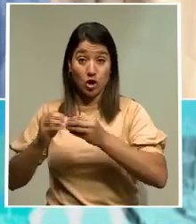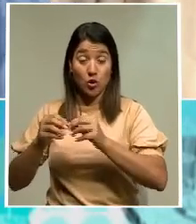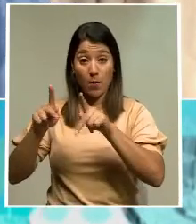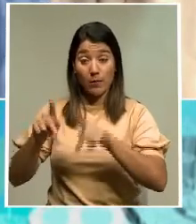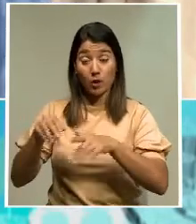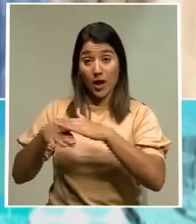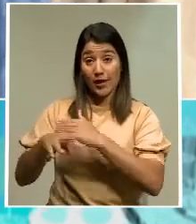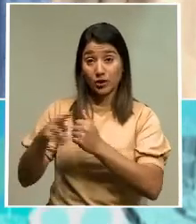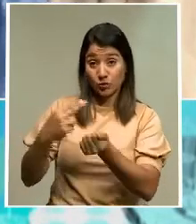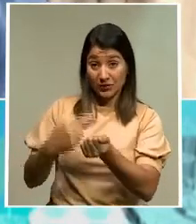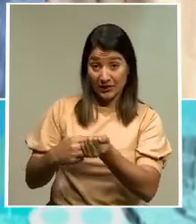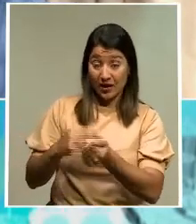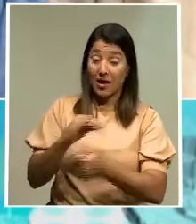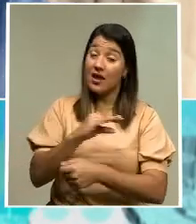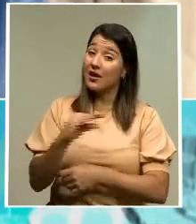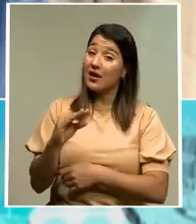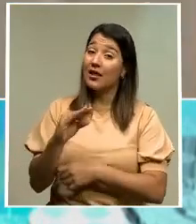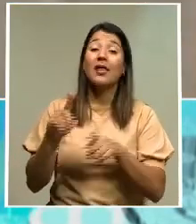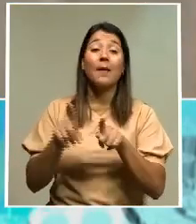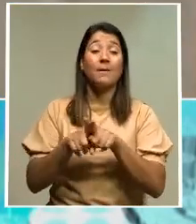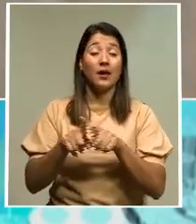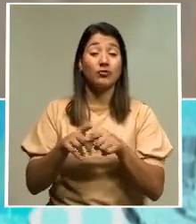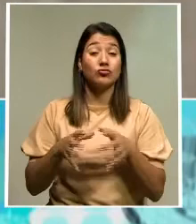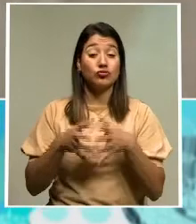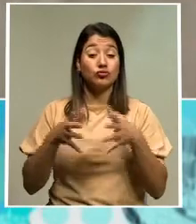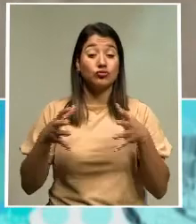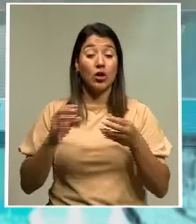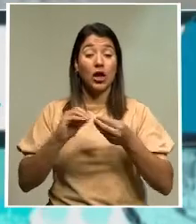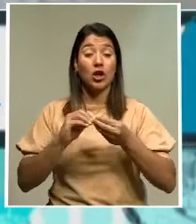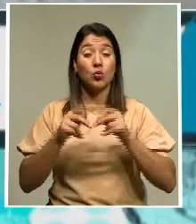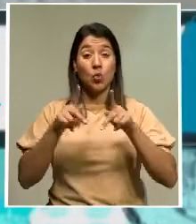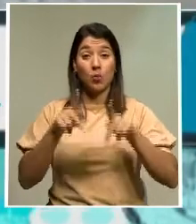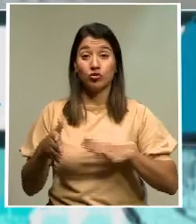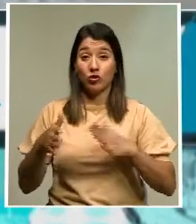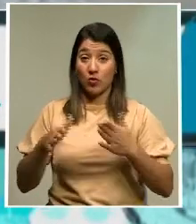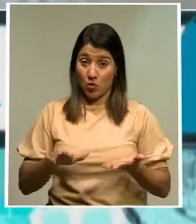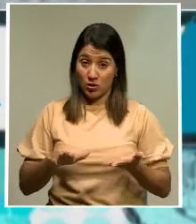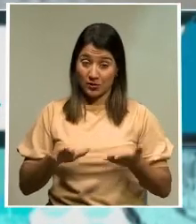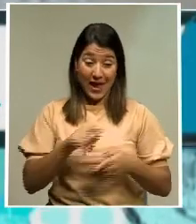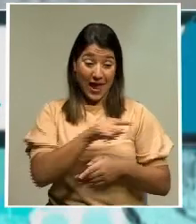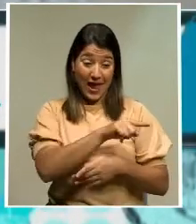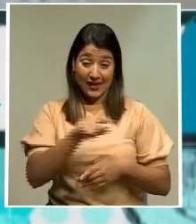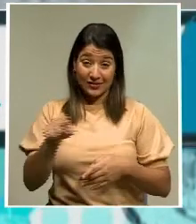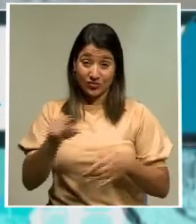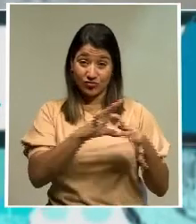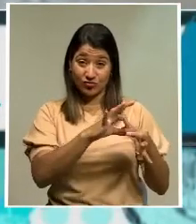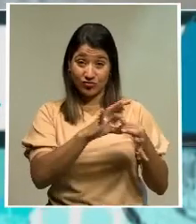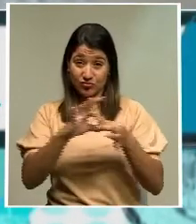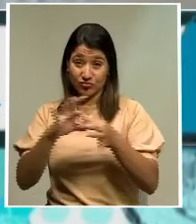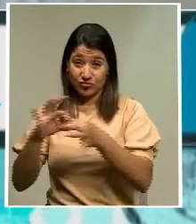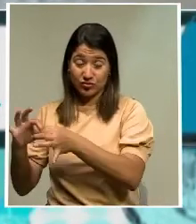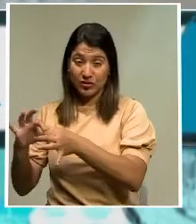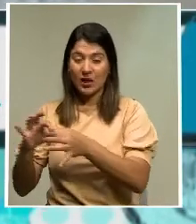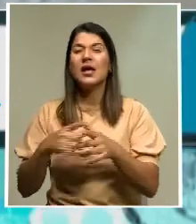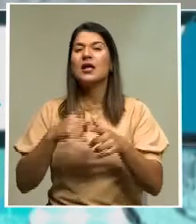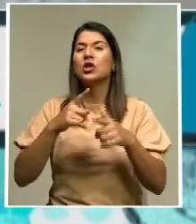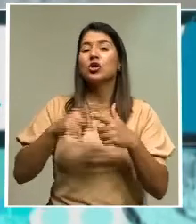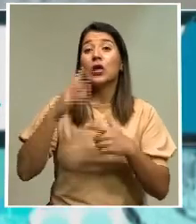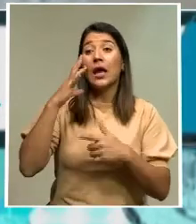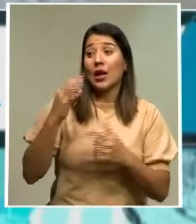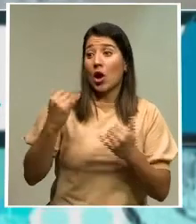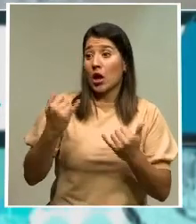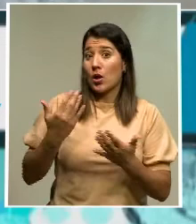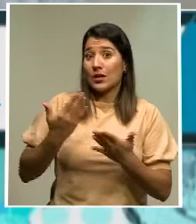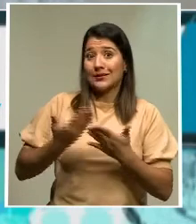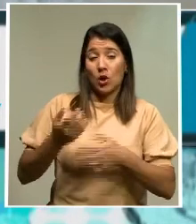hospitalizaciones y aumenta la mortalidad también. Hay una relación, digamos, directa desde este punto de vista. Así que yo creo que llegó el momento.